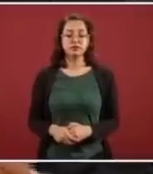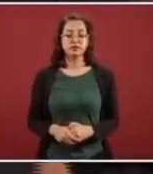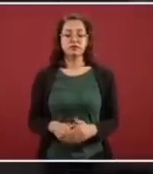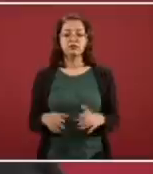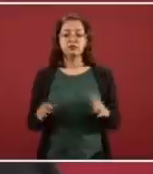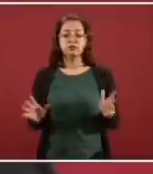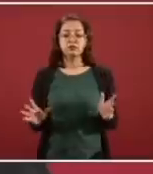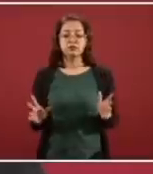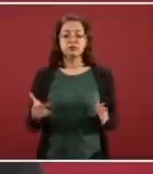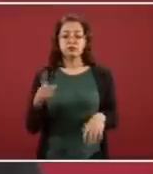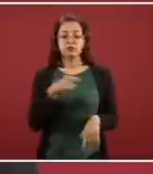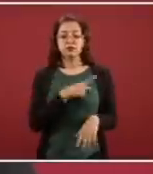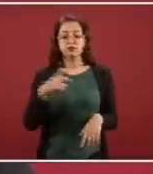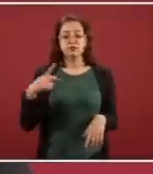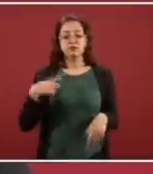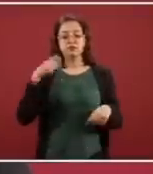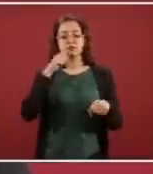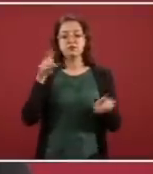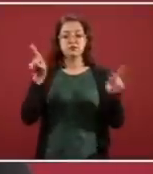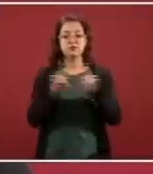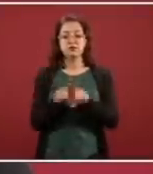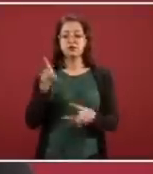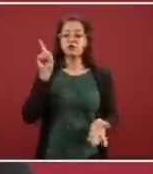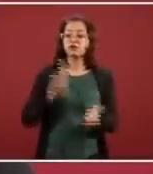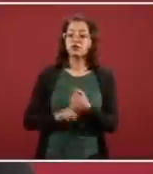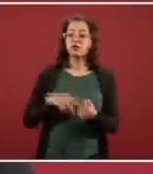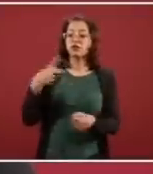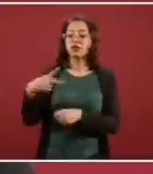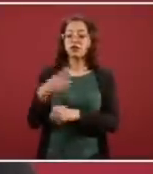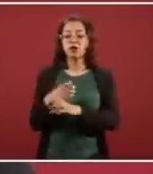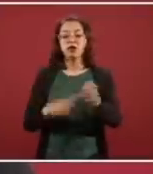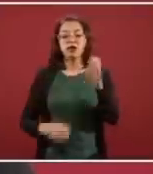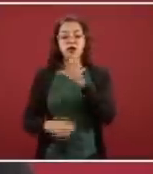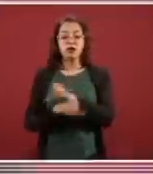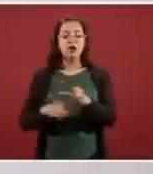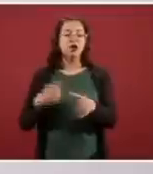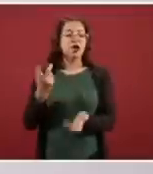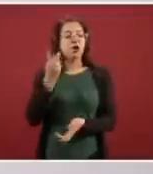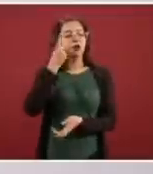hay que ver también lo de los bienes.